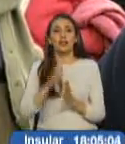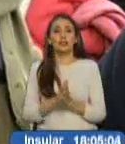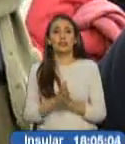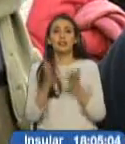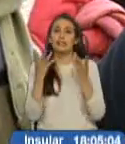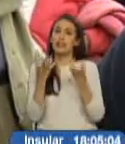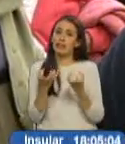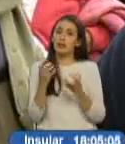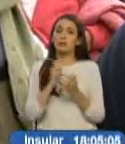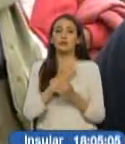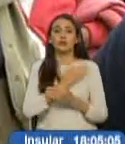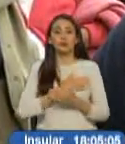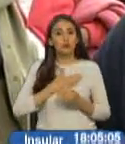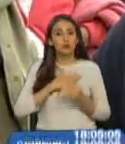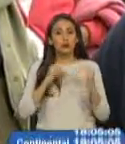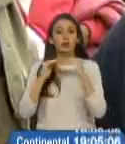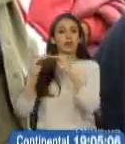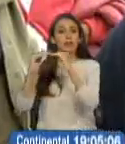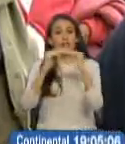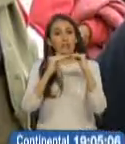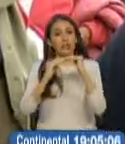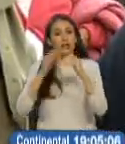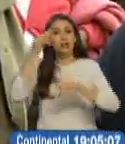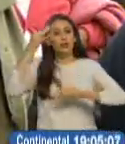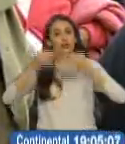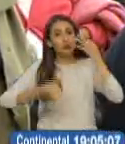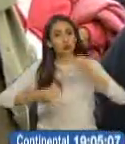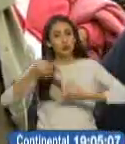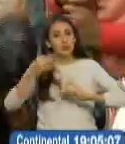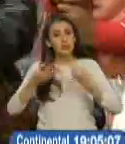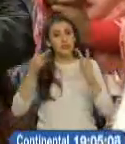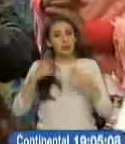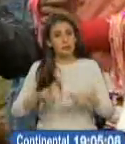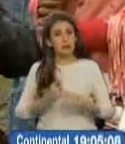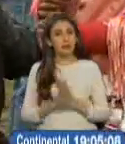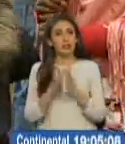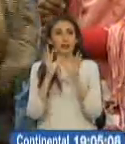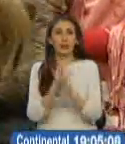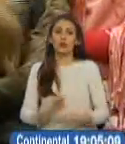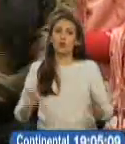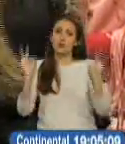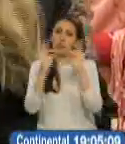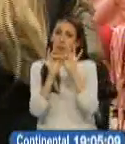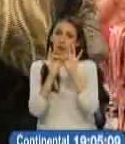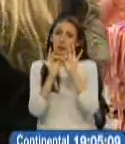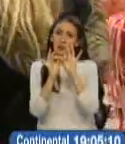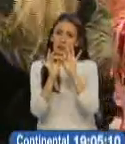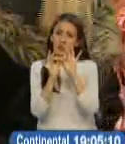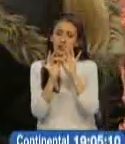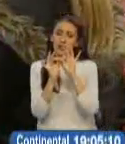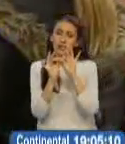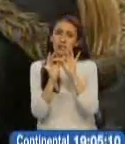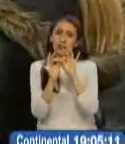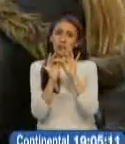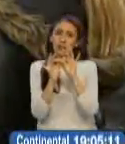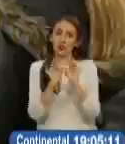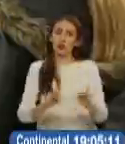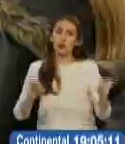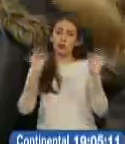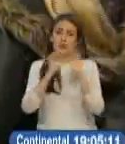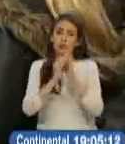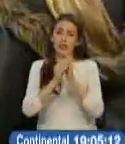equidad, justicia en la gobernación ante el pueblo ecuatoriano. Lo importante es que lo que va a ofrecer